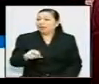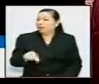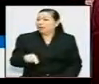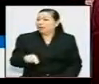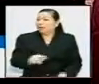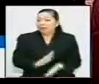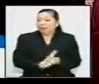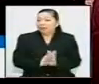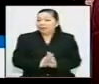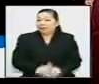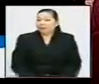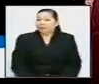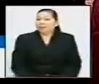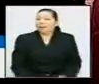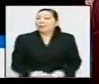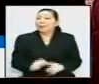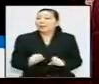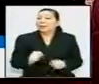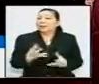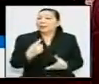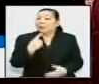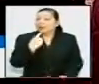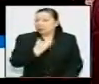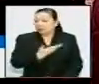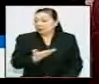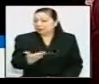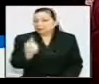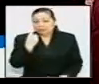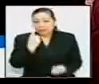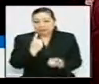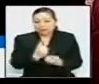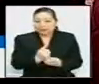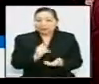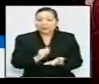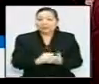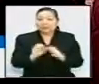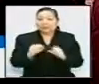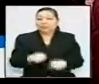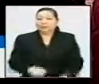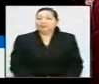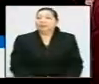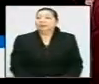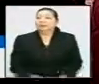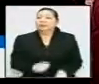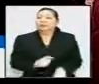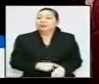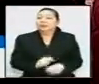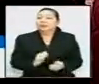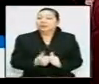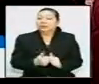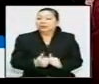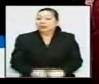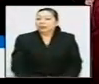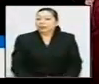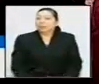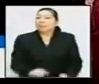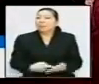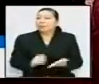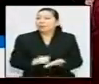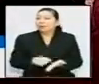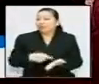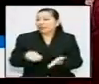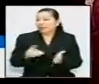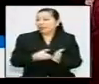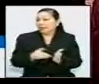tomado medidas al respecto. Pero quisiera saber si usted tiene conocimiento de que sí hizo en su momento él la modificación, porque sacó